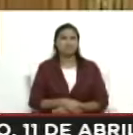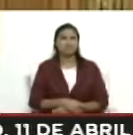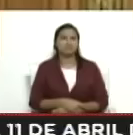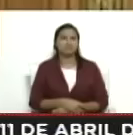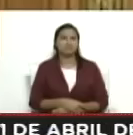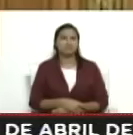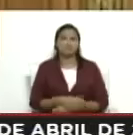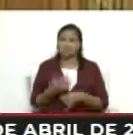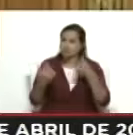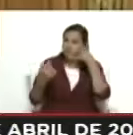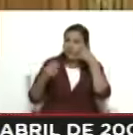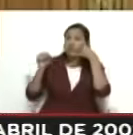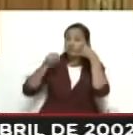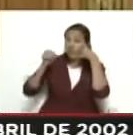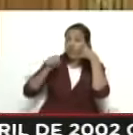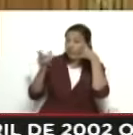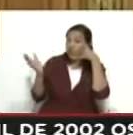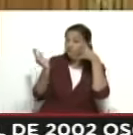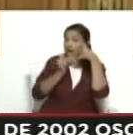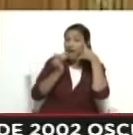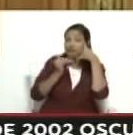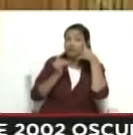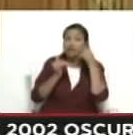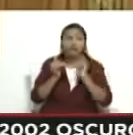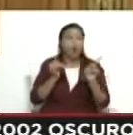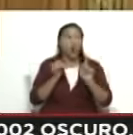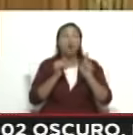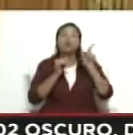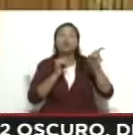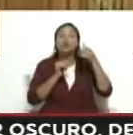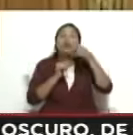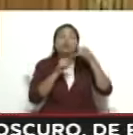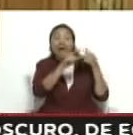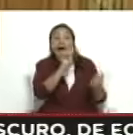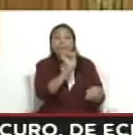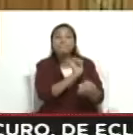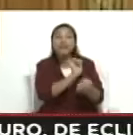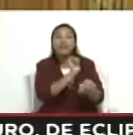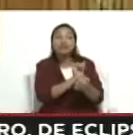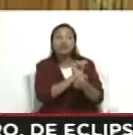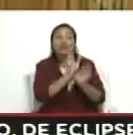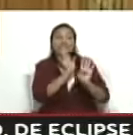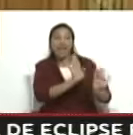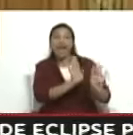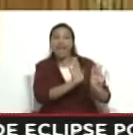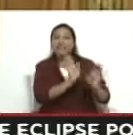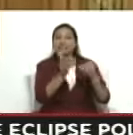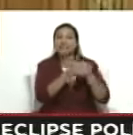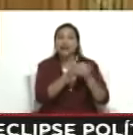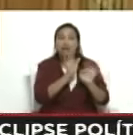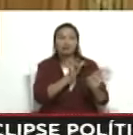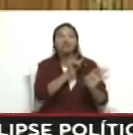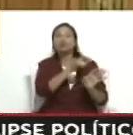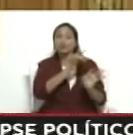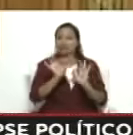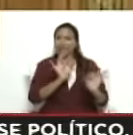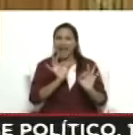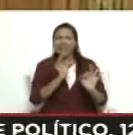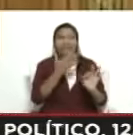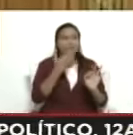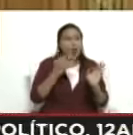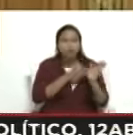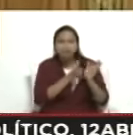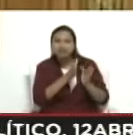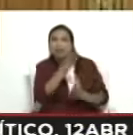No, Vicente, no, tú estás preso, le dije. Tú sabías que estás preso, le dije, te tienen preso. Trata de irte para que tú veas que no te dejan ir.